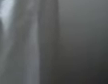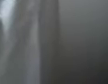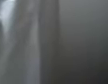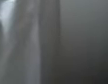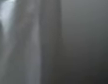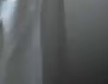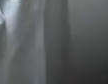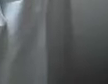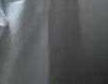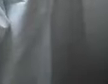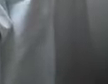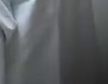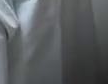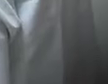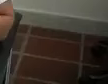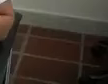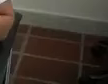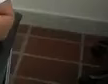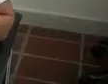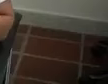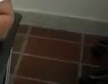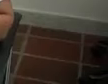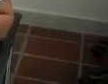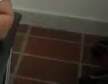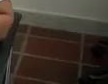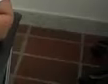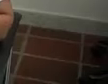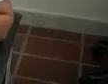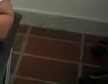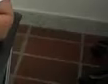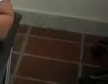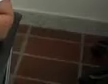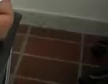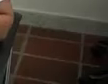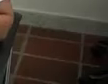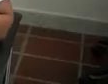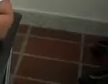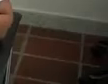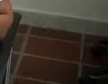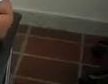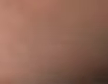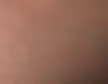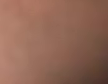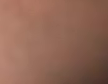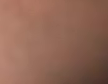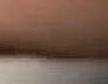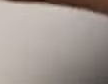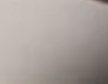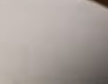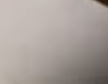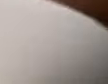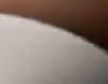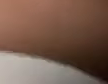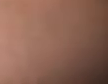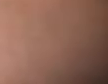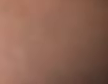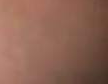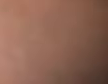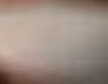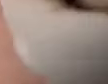que está enmarcado dentro de la ruta de protección y mantenimiento de la salud, para el cierre del año 2022, se obtuvo un total